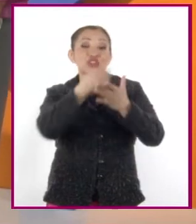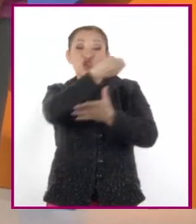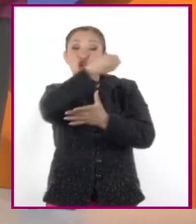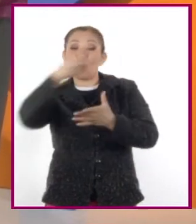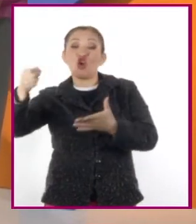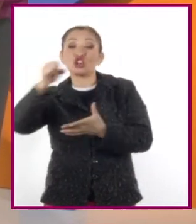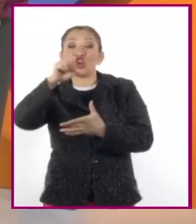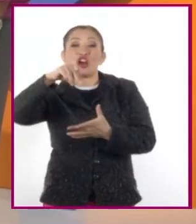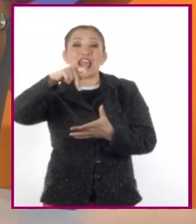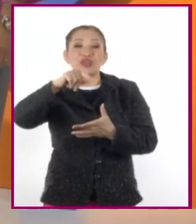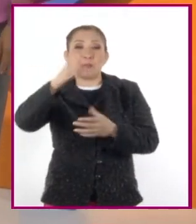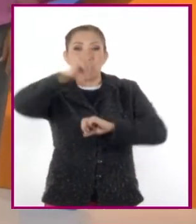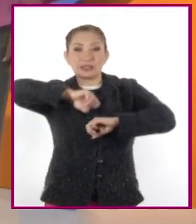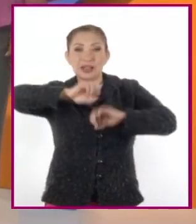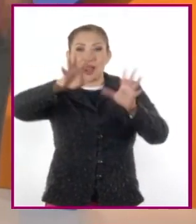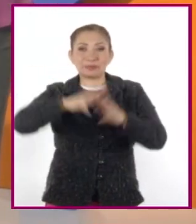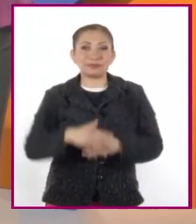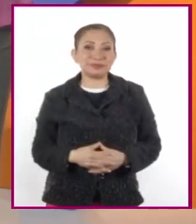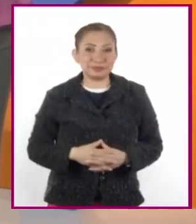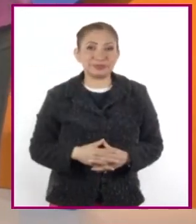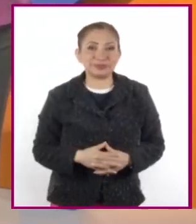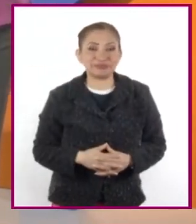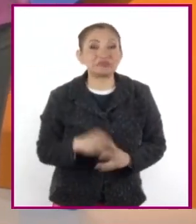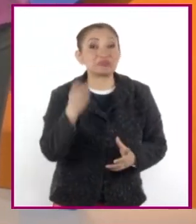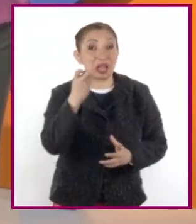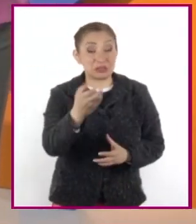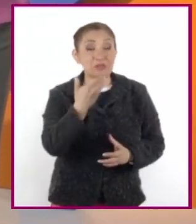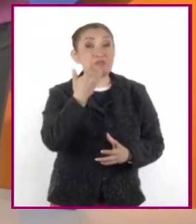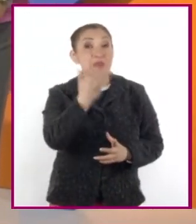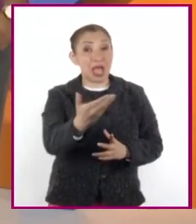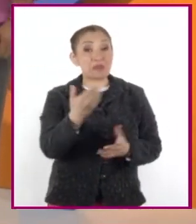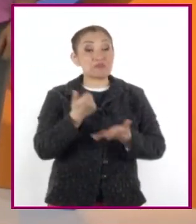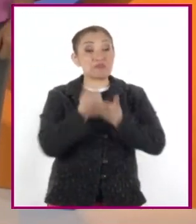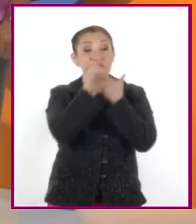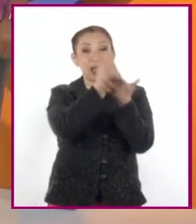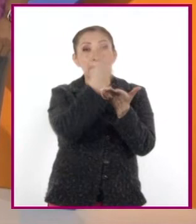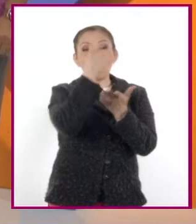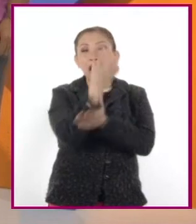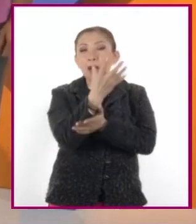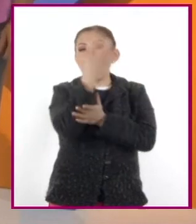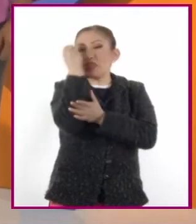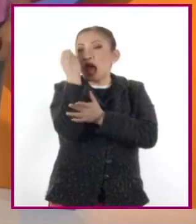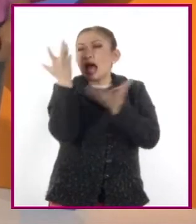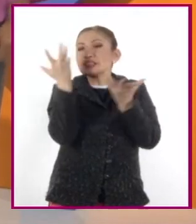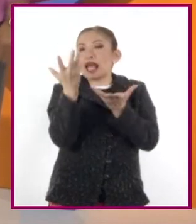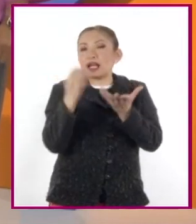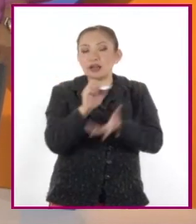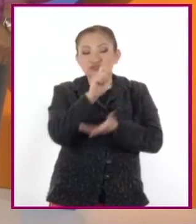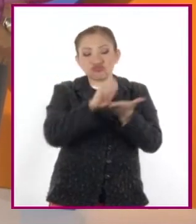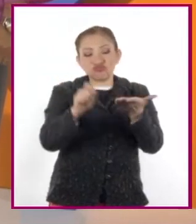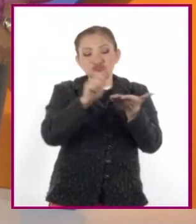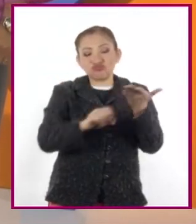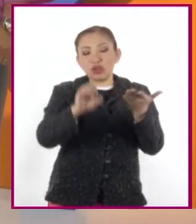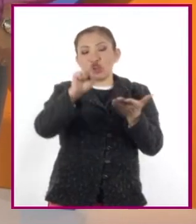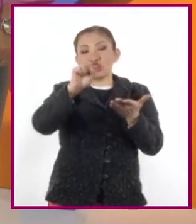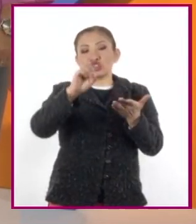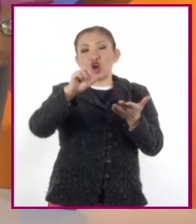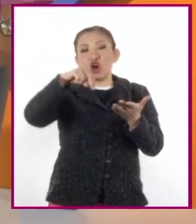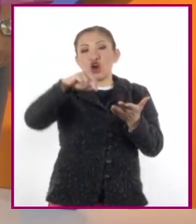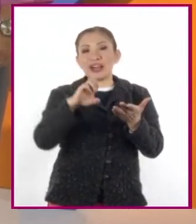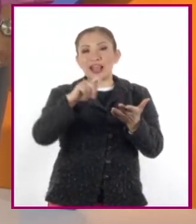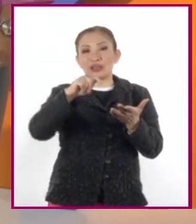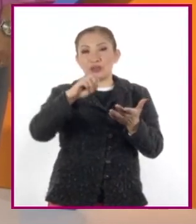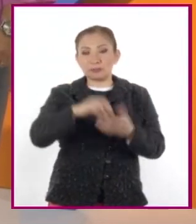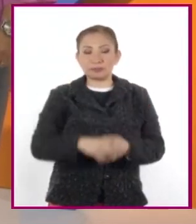con mayor claridad. Es una muy buena herramienta para aprender a hacer un soneto.